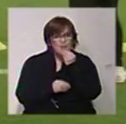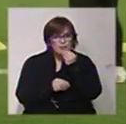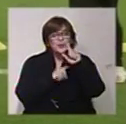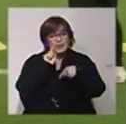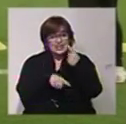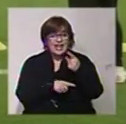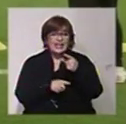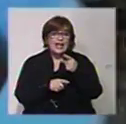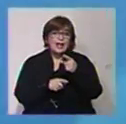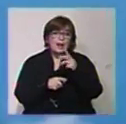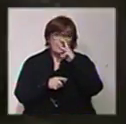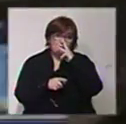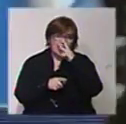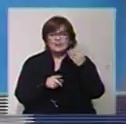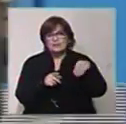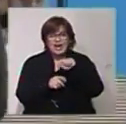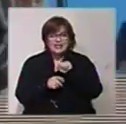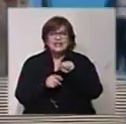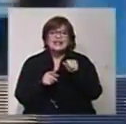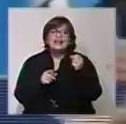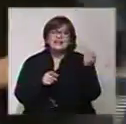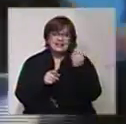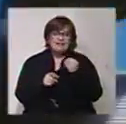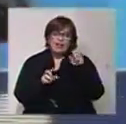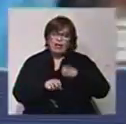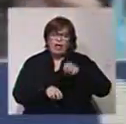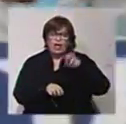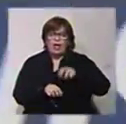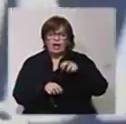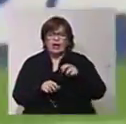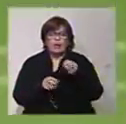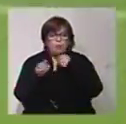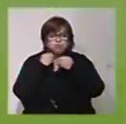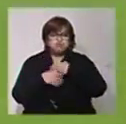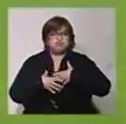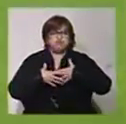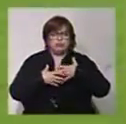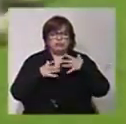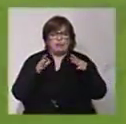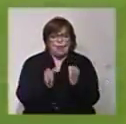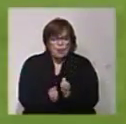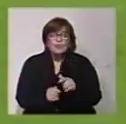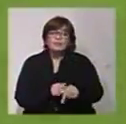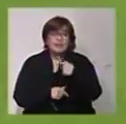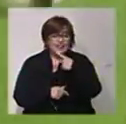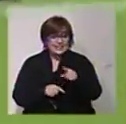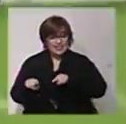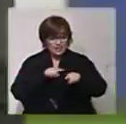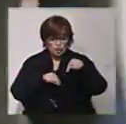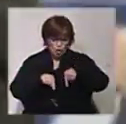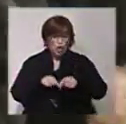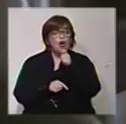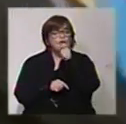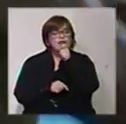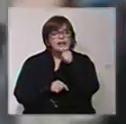panaderías. Te facturan extra. El sábado gran caminata si sale el sol, ¿no? Para bajarlo de mañana. Bueno, la selección, hoy Tabárez decía en la conferencia que no iba a